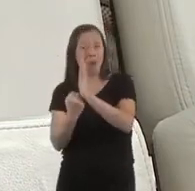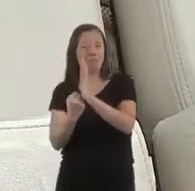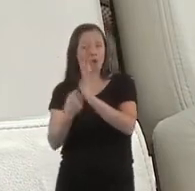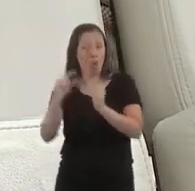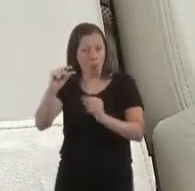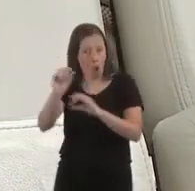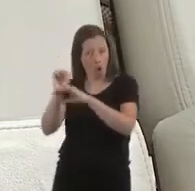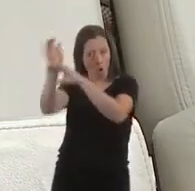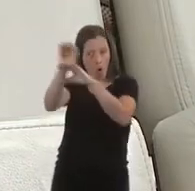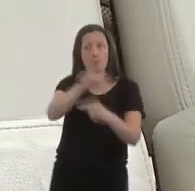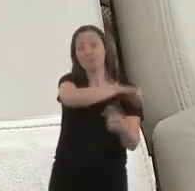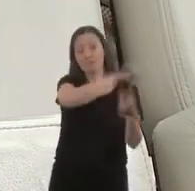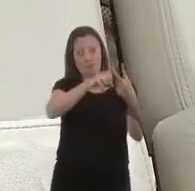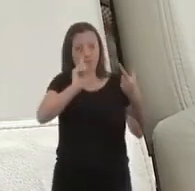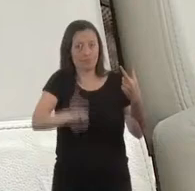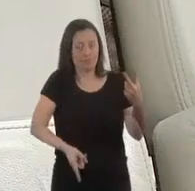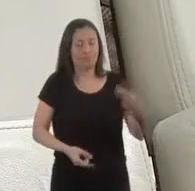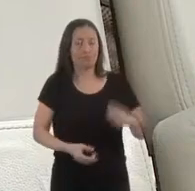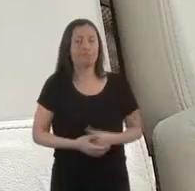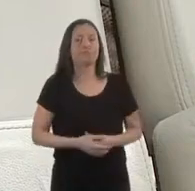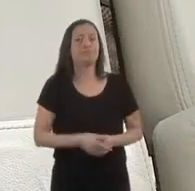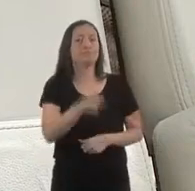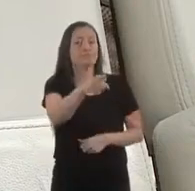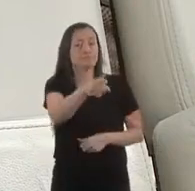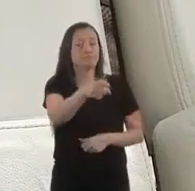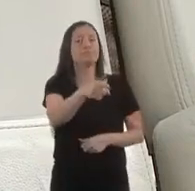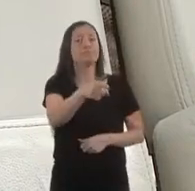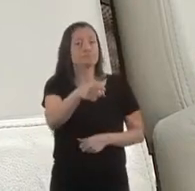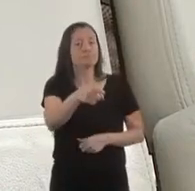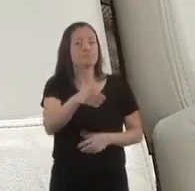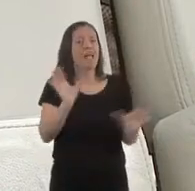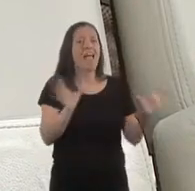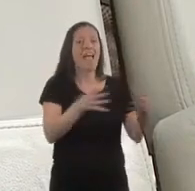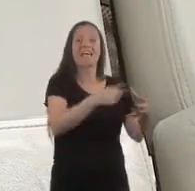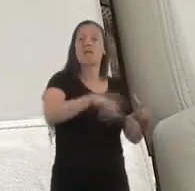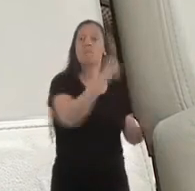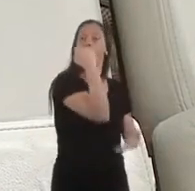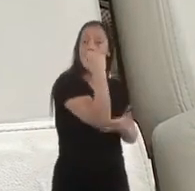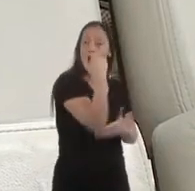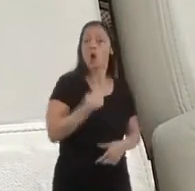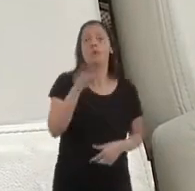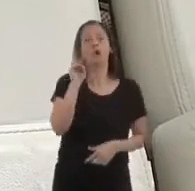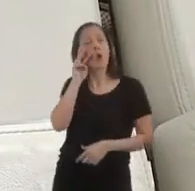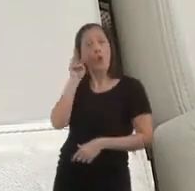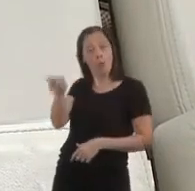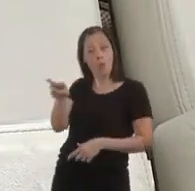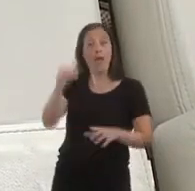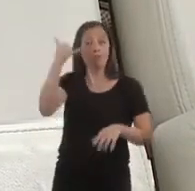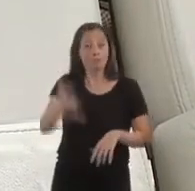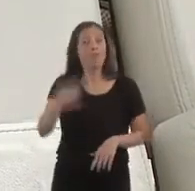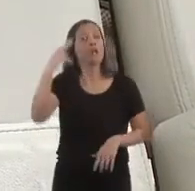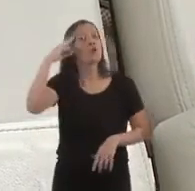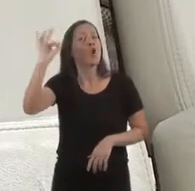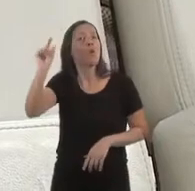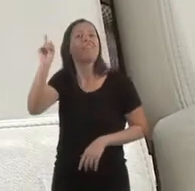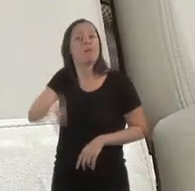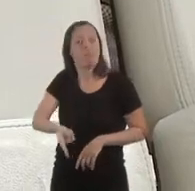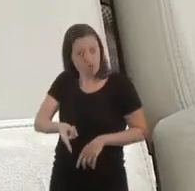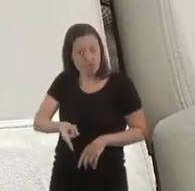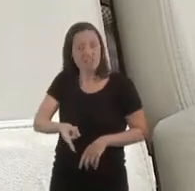consulto, ¿va a tener en cuenta el equipo económico dentro de las obras al 90%